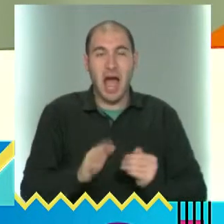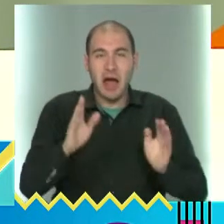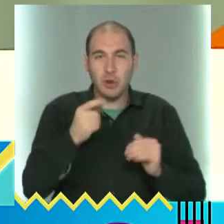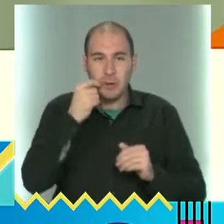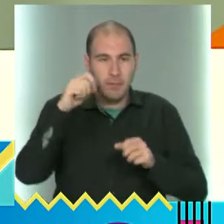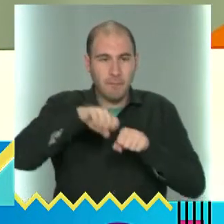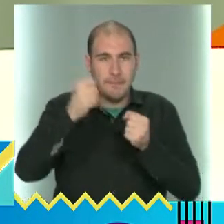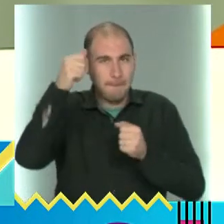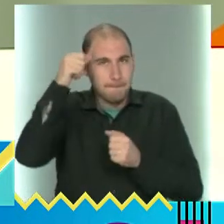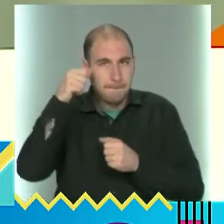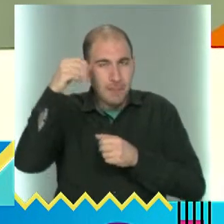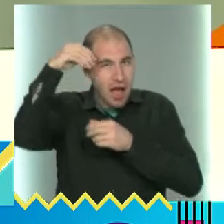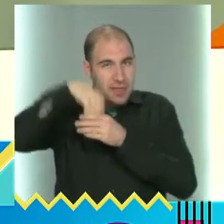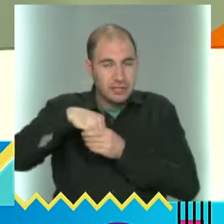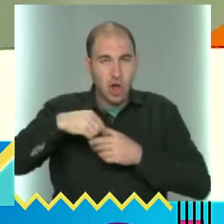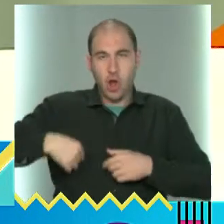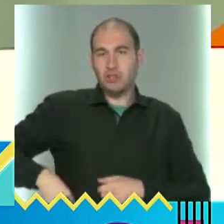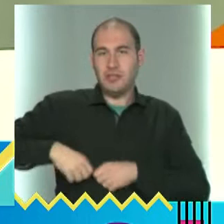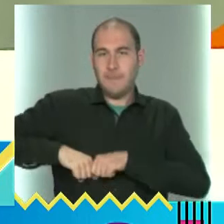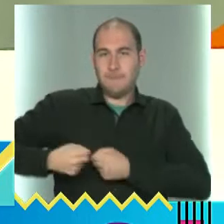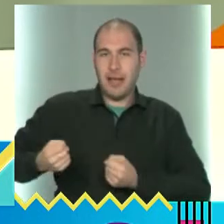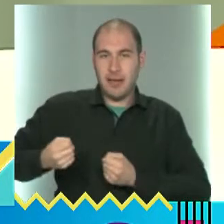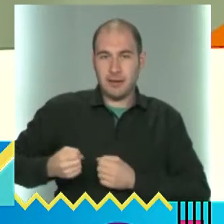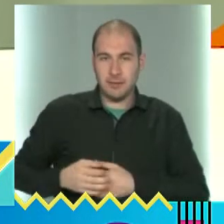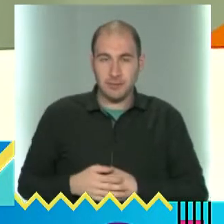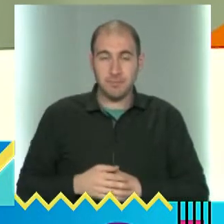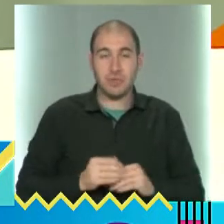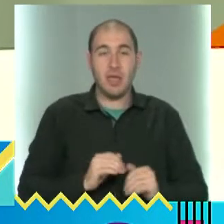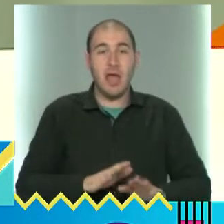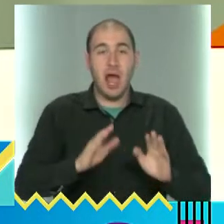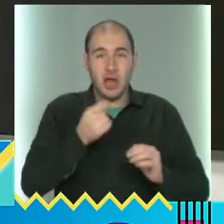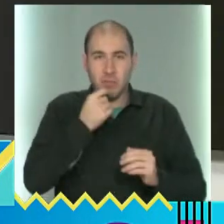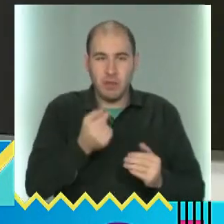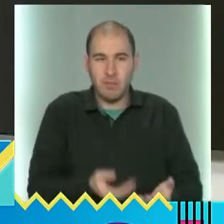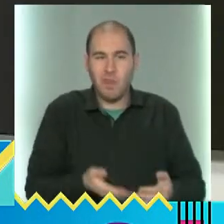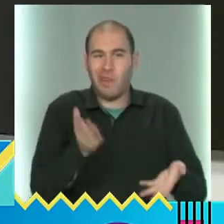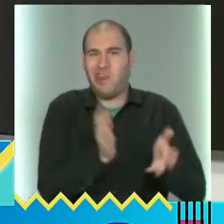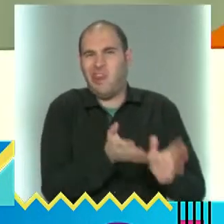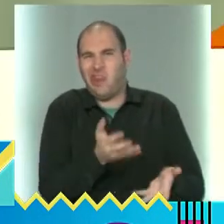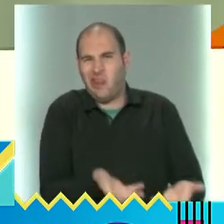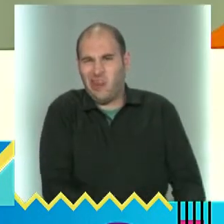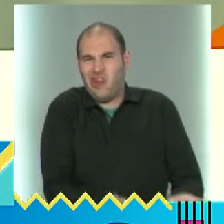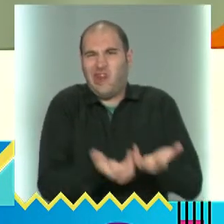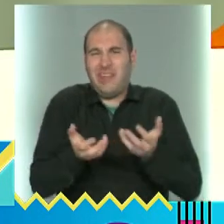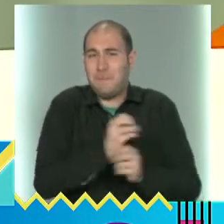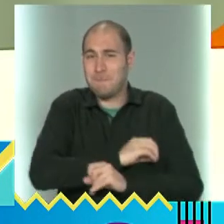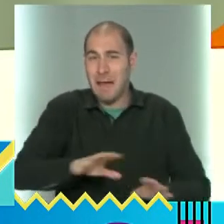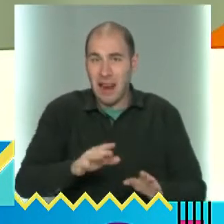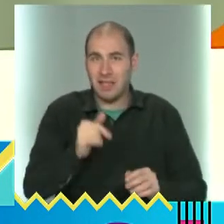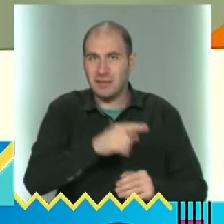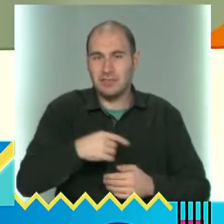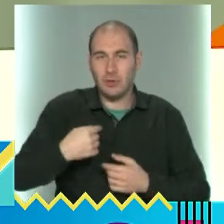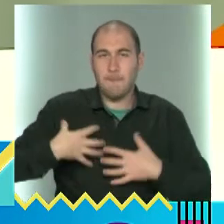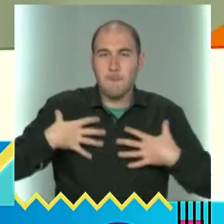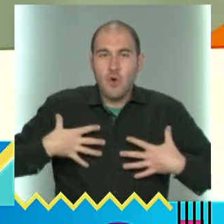una fisura de una costilla, y probablemente si lo maltratamos o lo mal trasladamos podemos hacer que se perfore